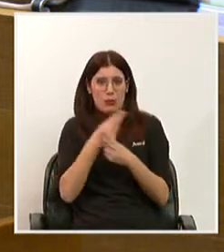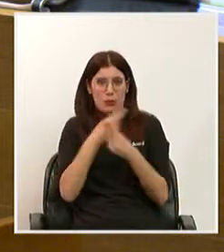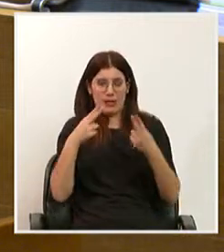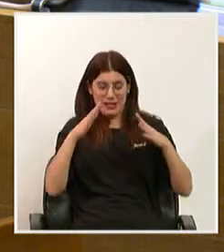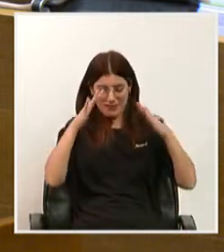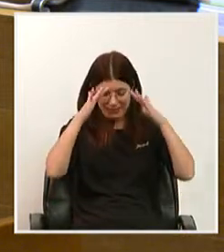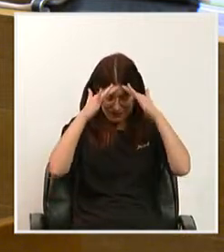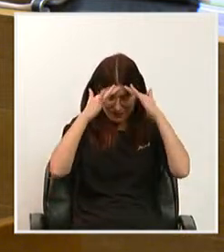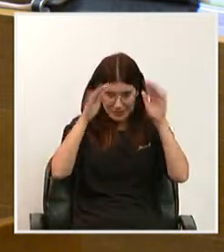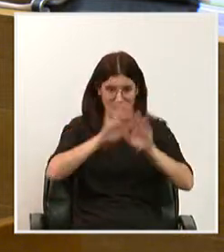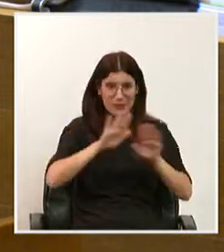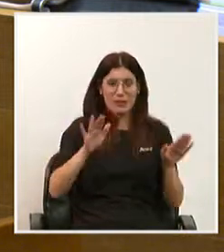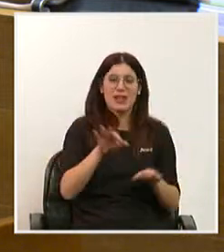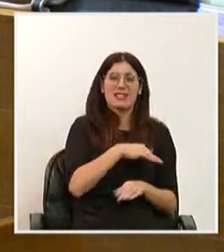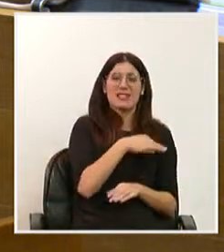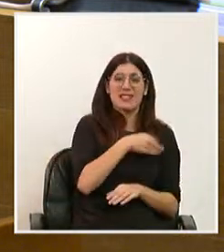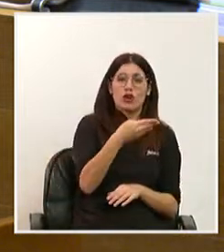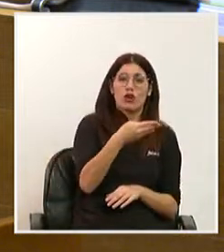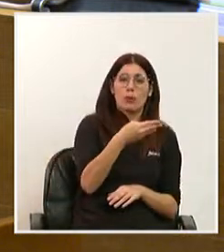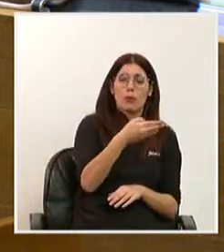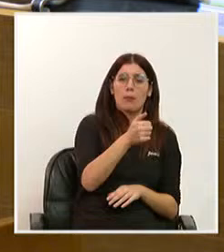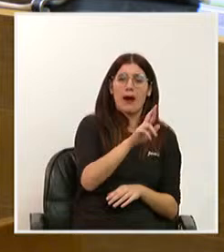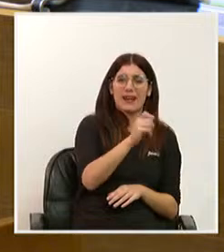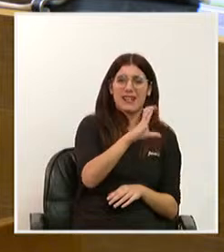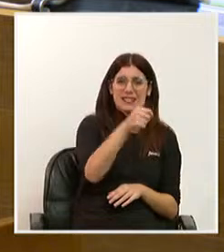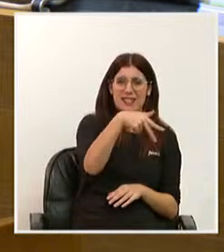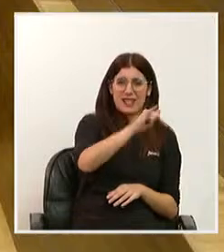barina barina que